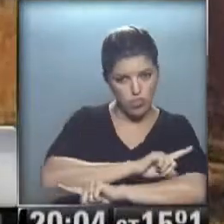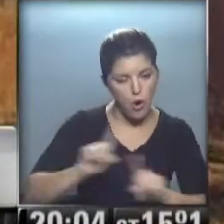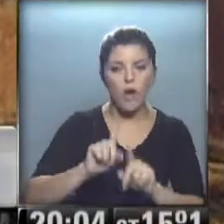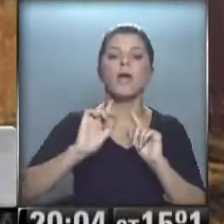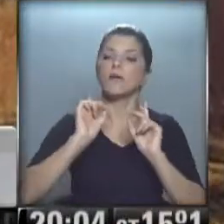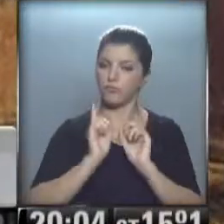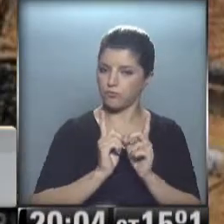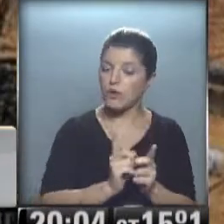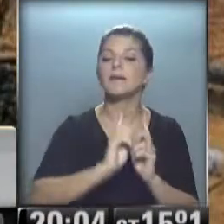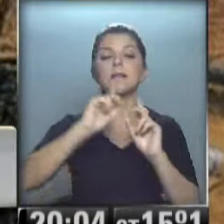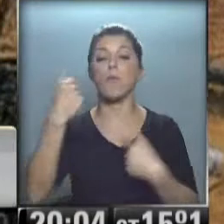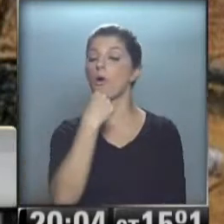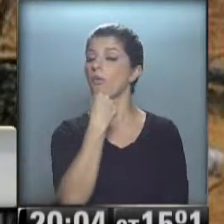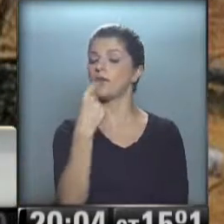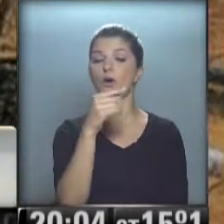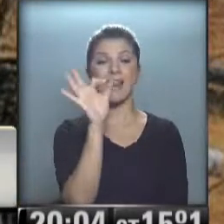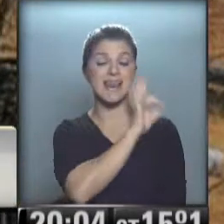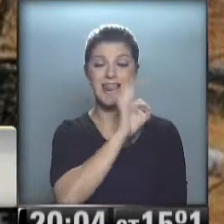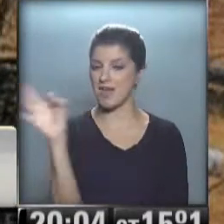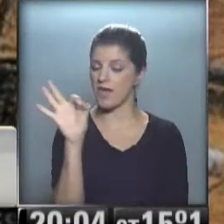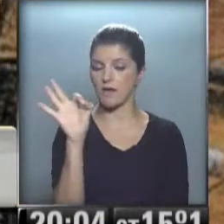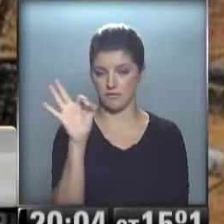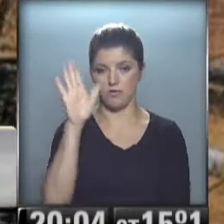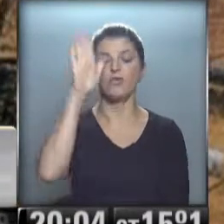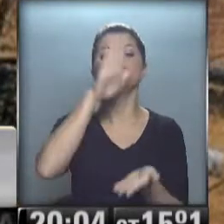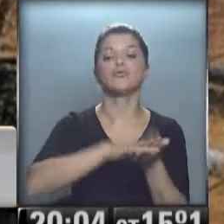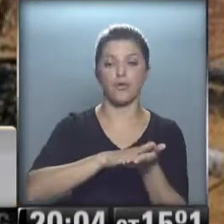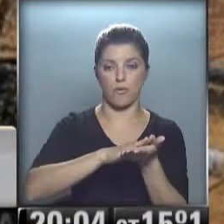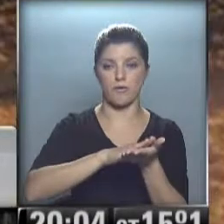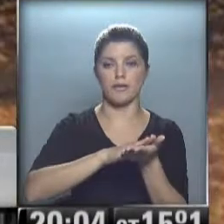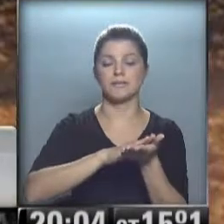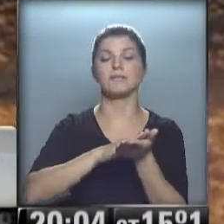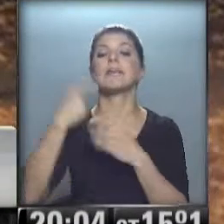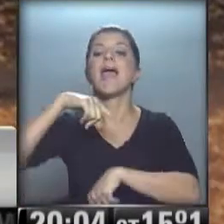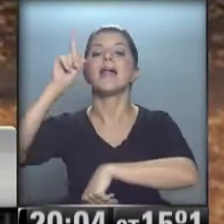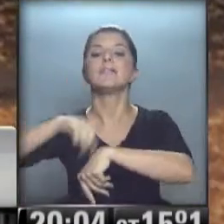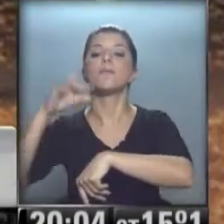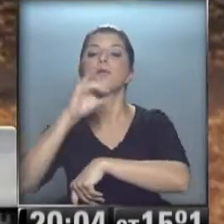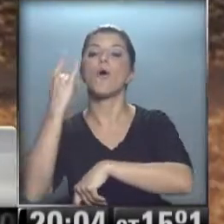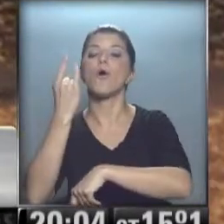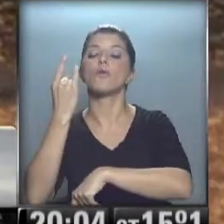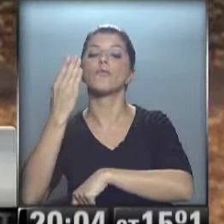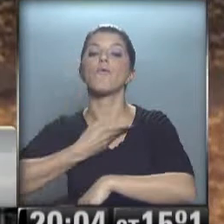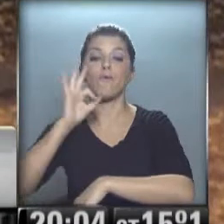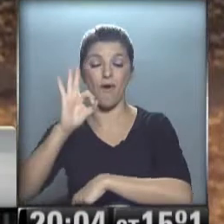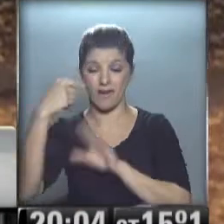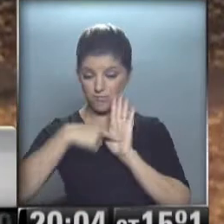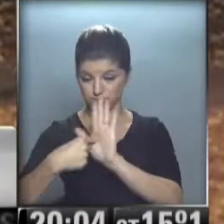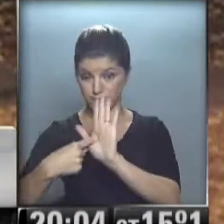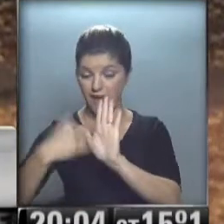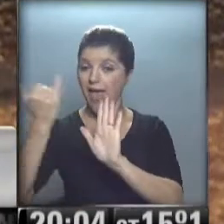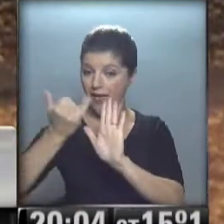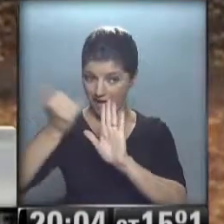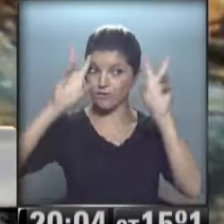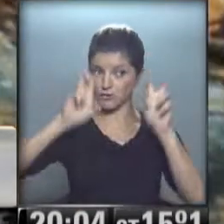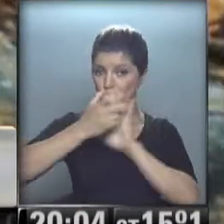no pronunció una sola palabra, dice el Ministerio de Economía, sobre la cláusula RUFO que figura en los prospectos de los títulos